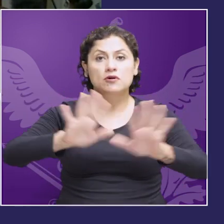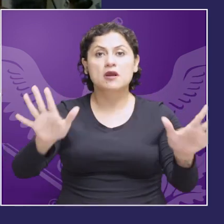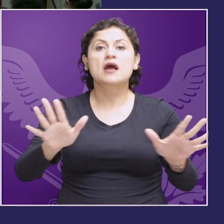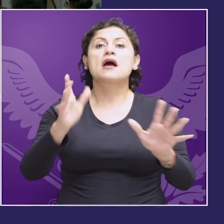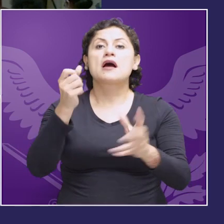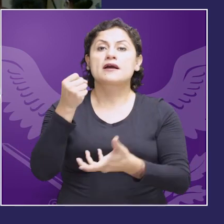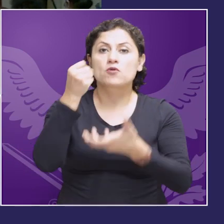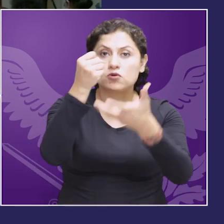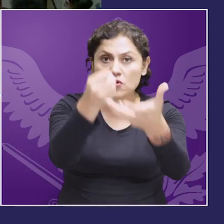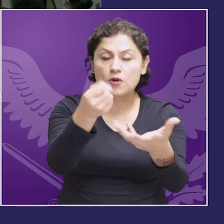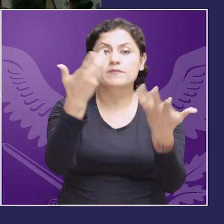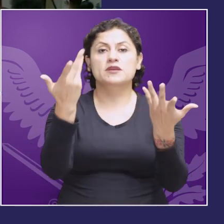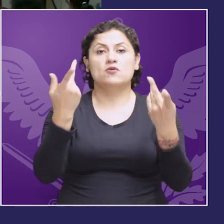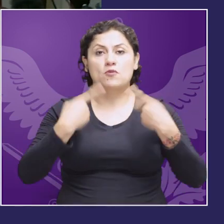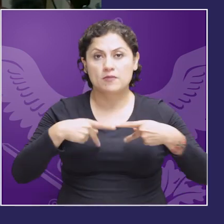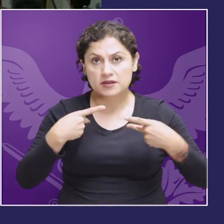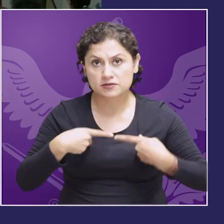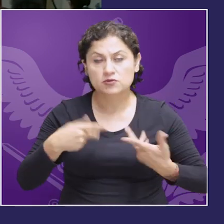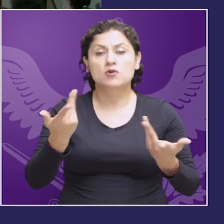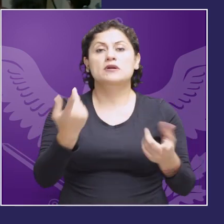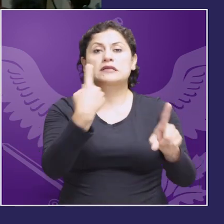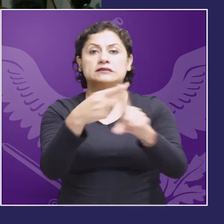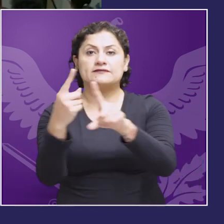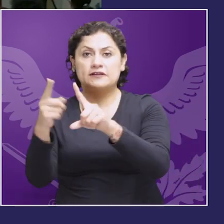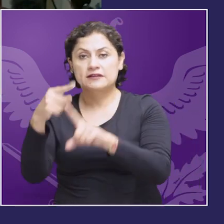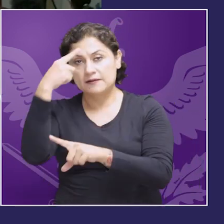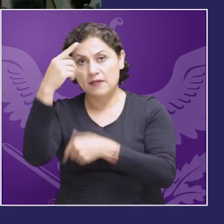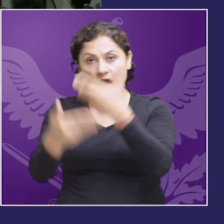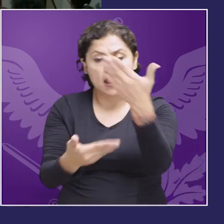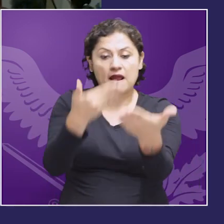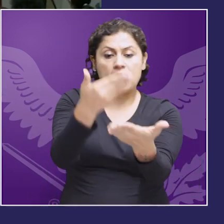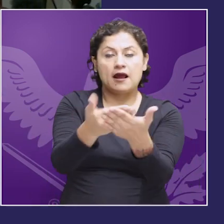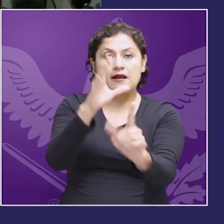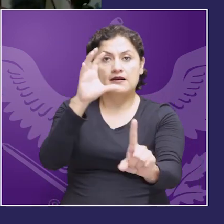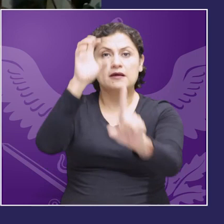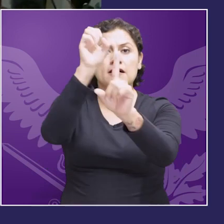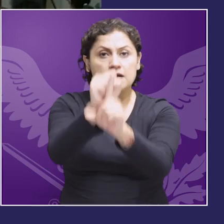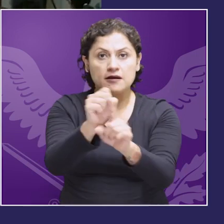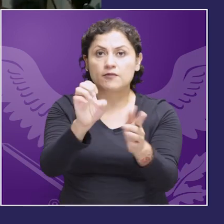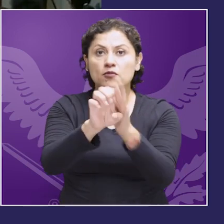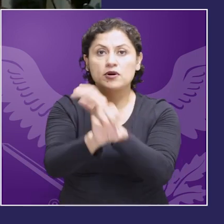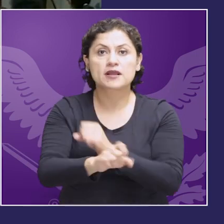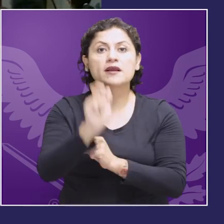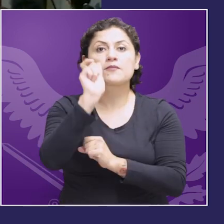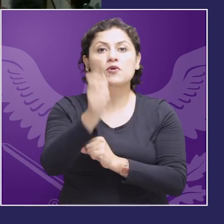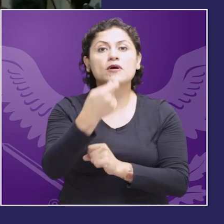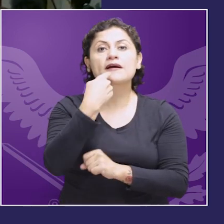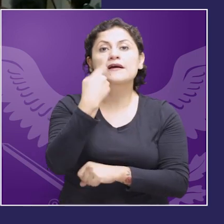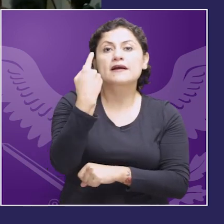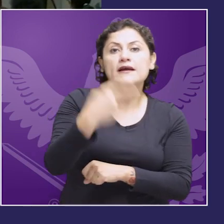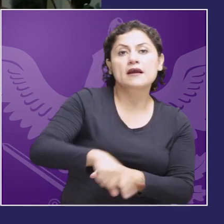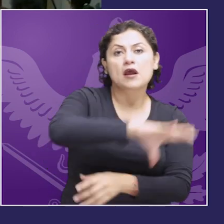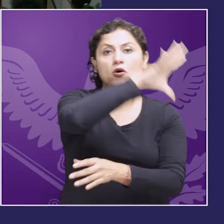caso concreto que atienda las necesidades de la ciudadanía. Y ese es un reto para Latinoamérica, en el que más allá de nuestras